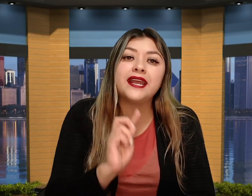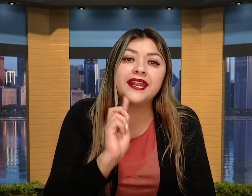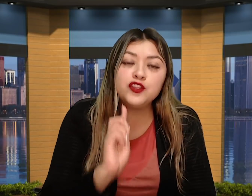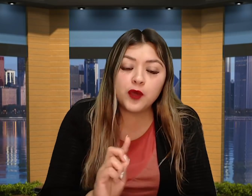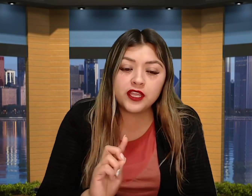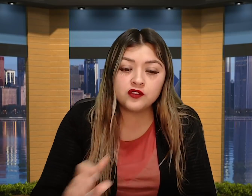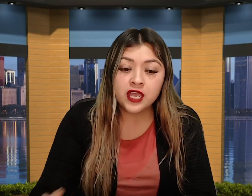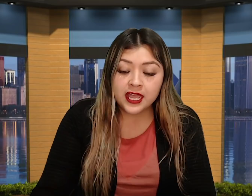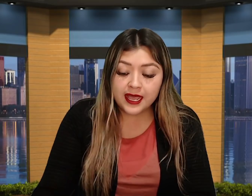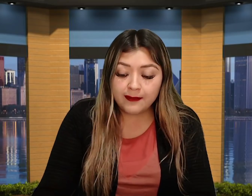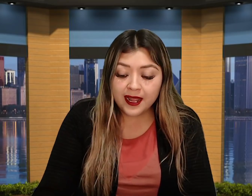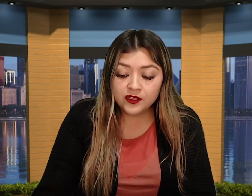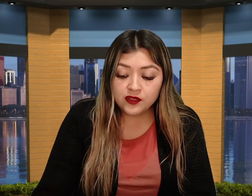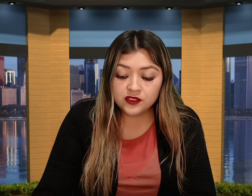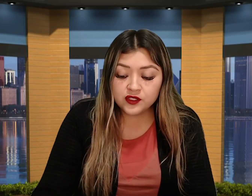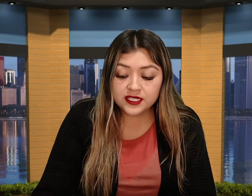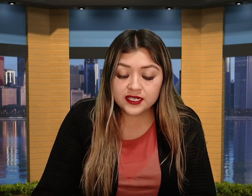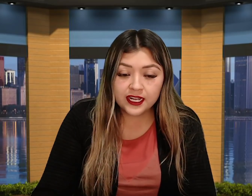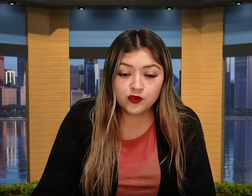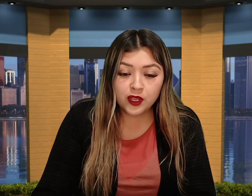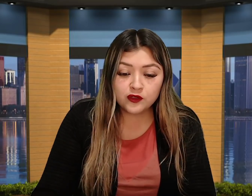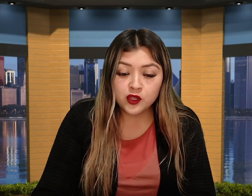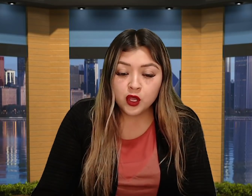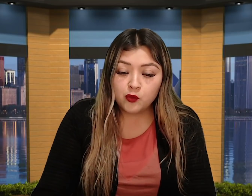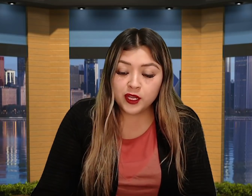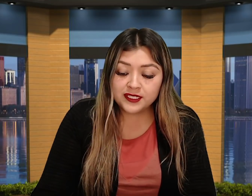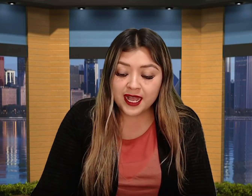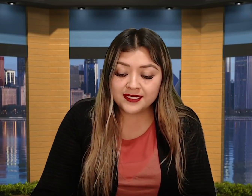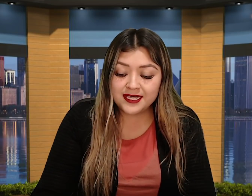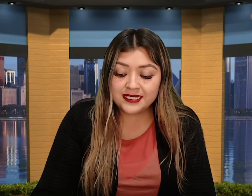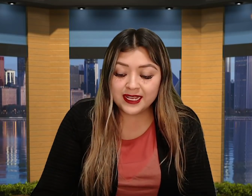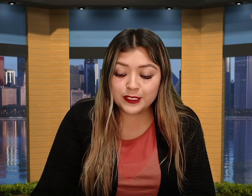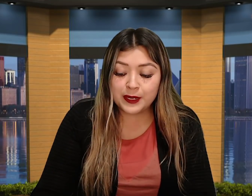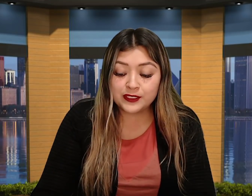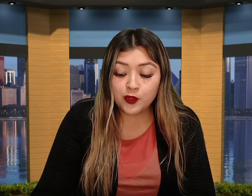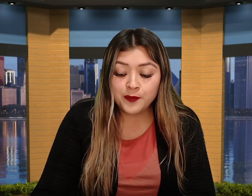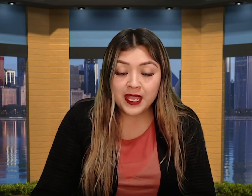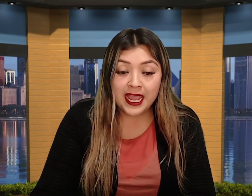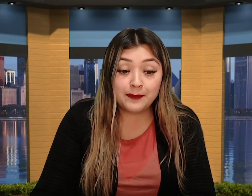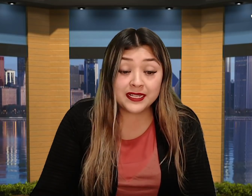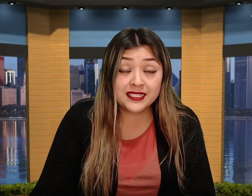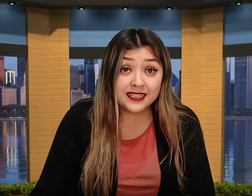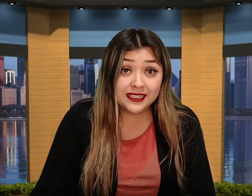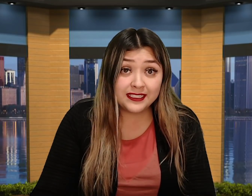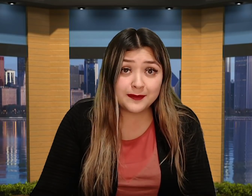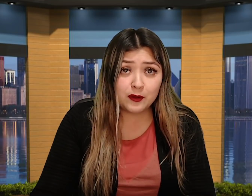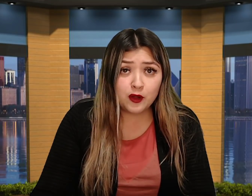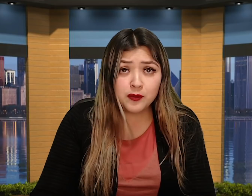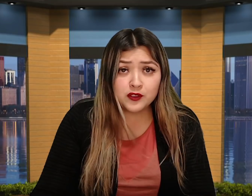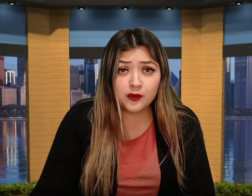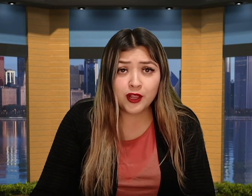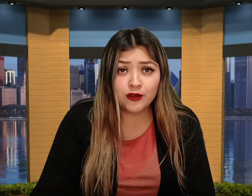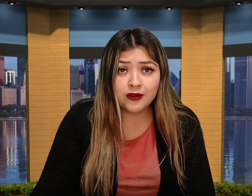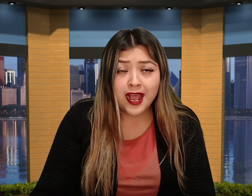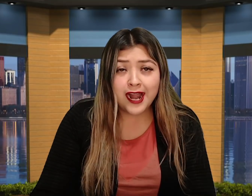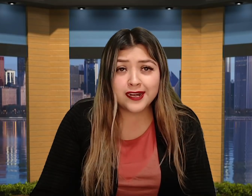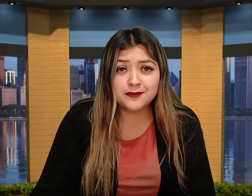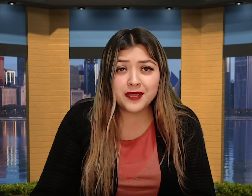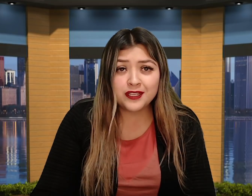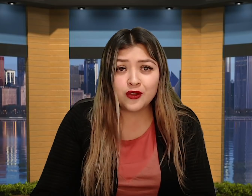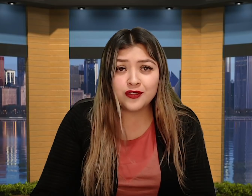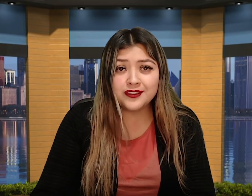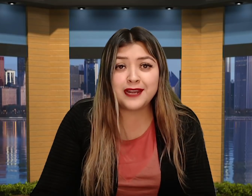se creen dueños. Y hablando de estos que se creen dueños, pues así se expresó el presidente Andrés Manuel López Obrador